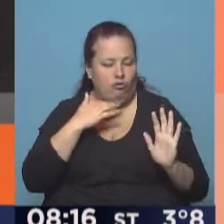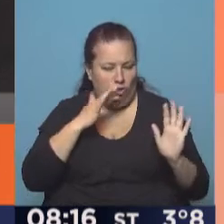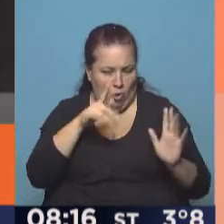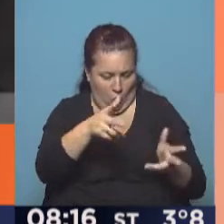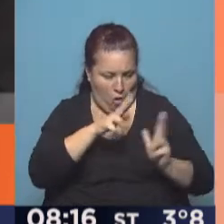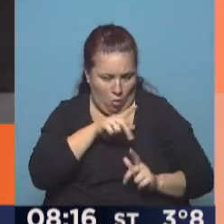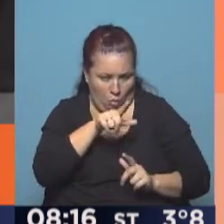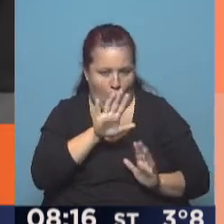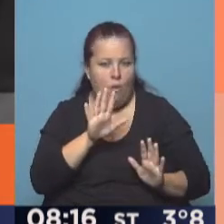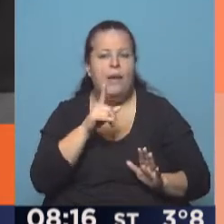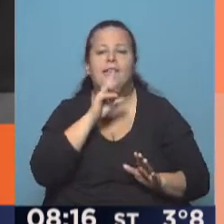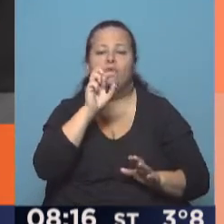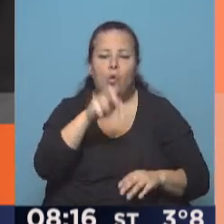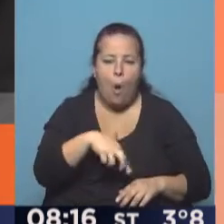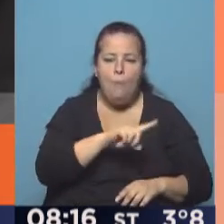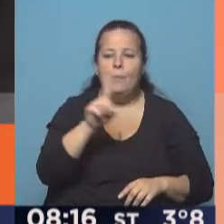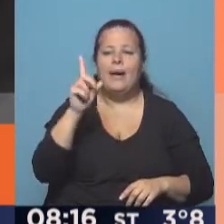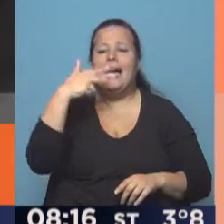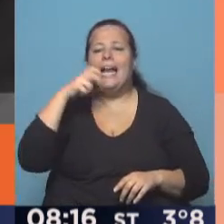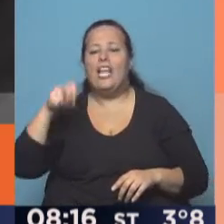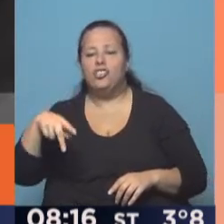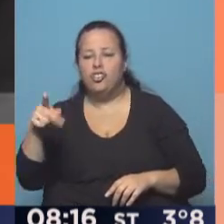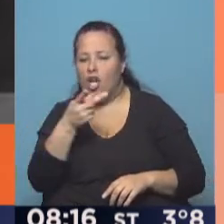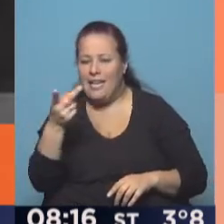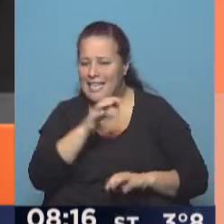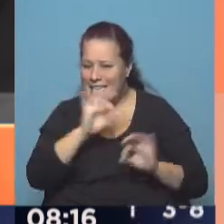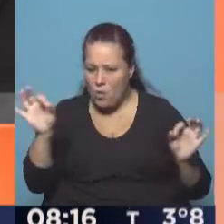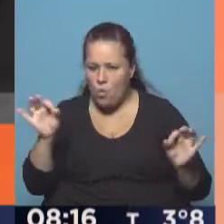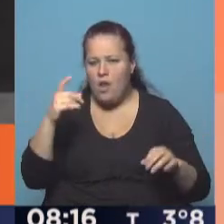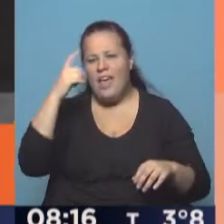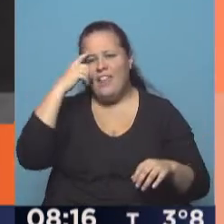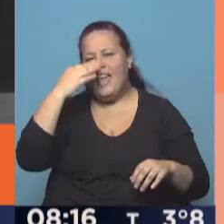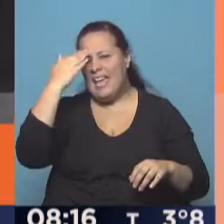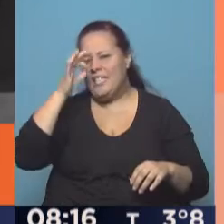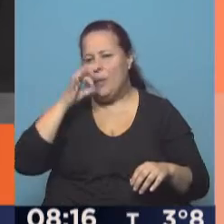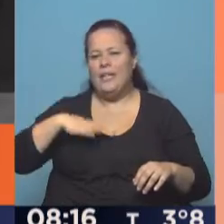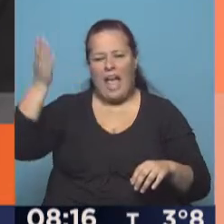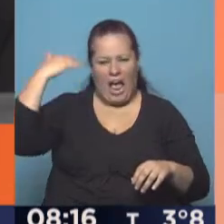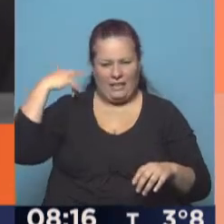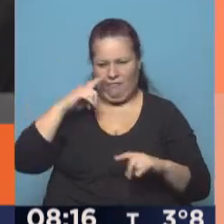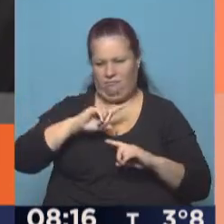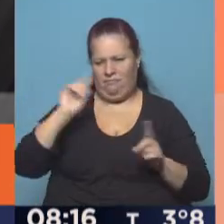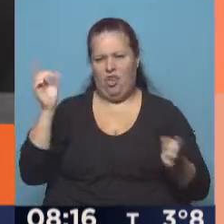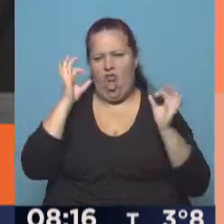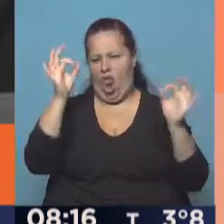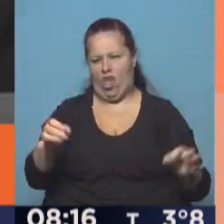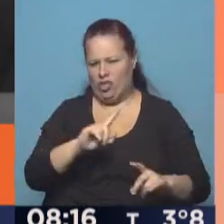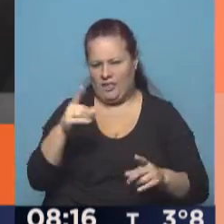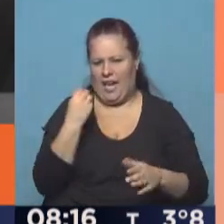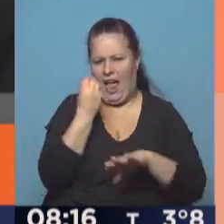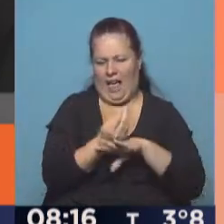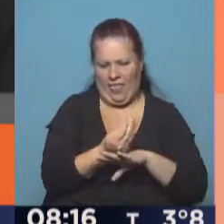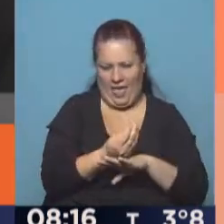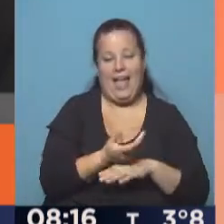usted, pero ni Trump ni Hillary Clinton 10, 15, 20 años atrás quizás hubieran podido llegar a ser